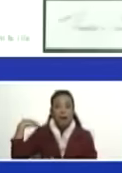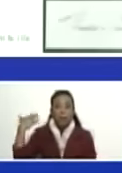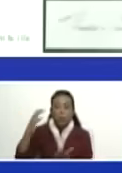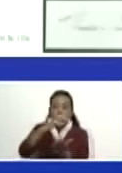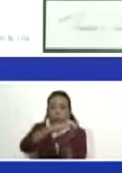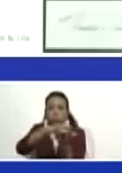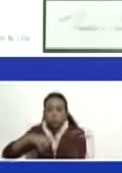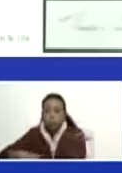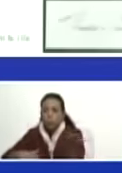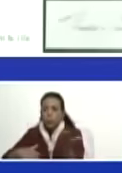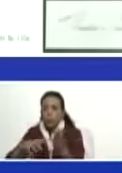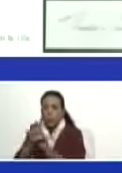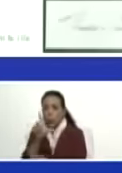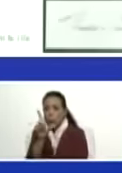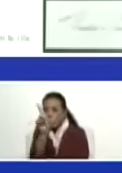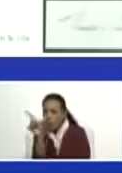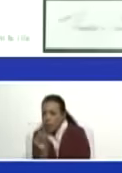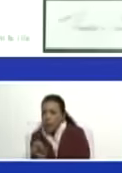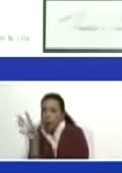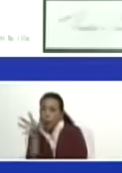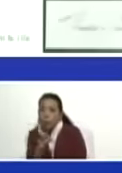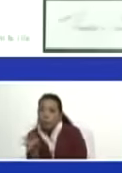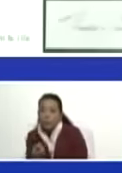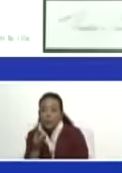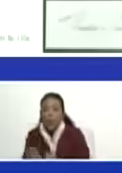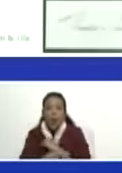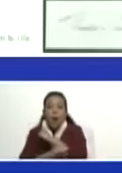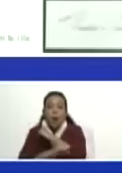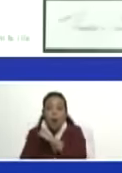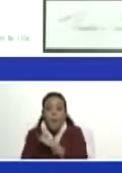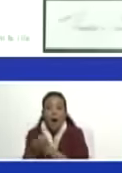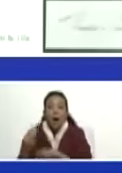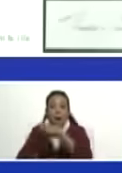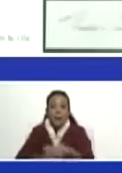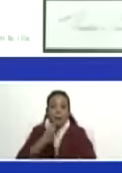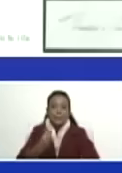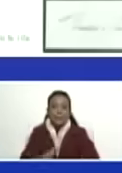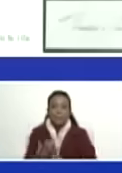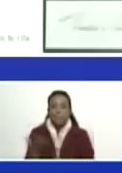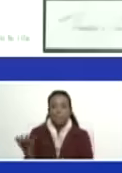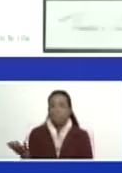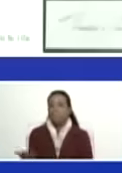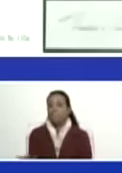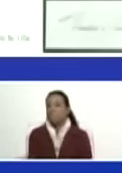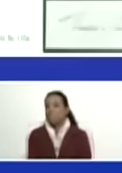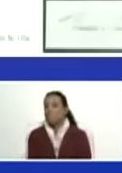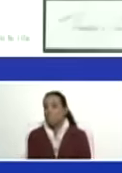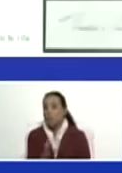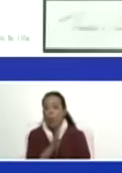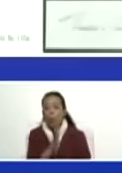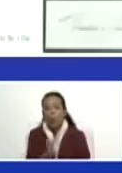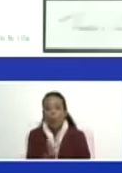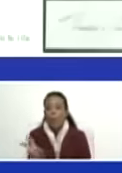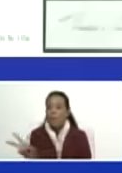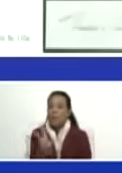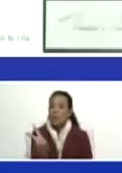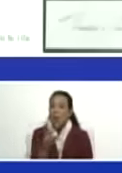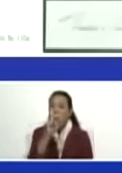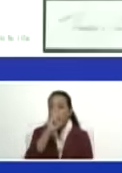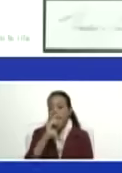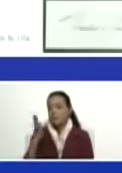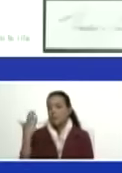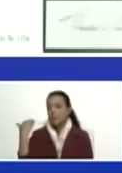toda la ilegalidad, todo el fraude que se cometió contra Venezuela.